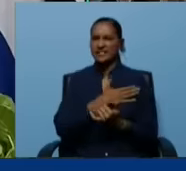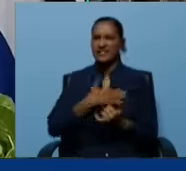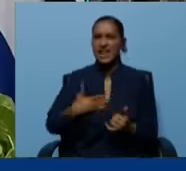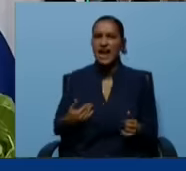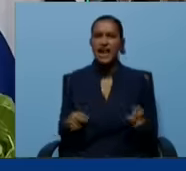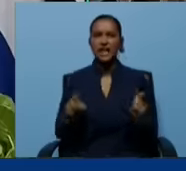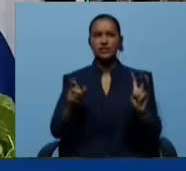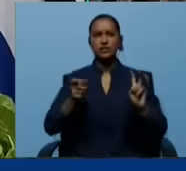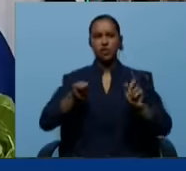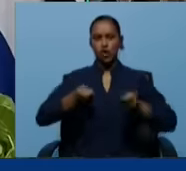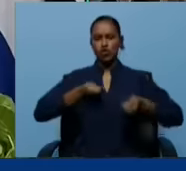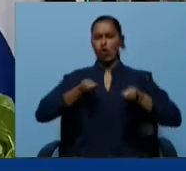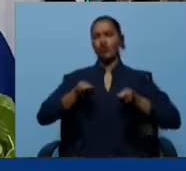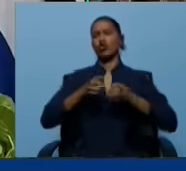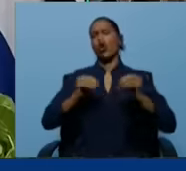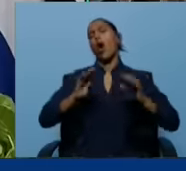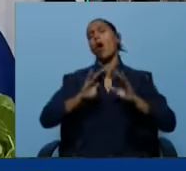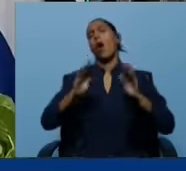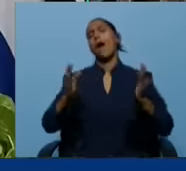mundo.